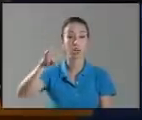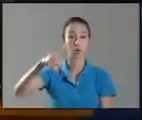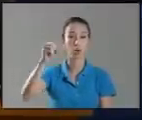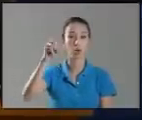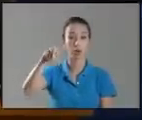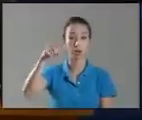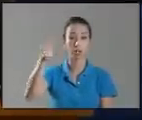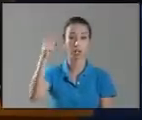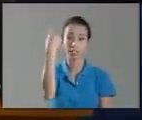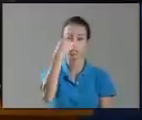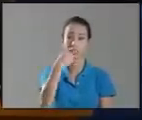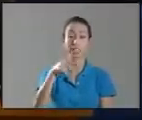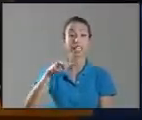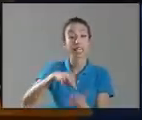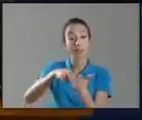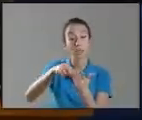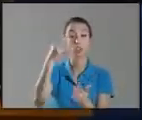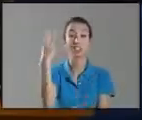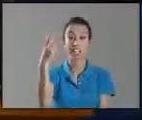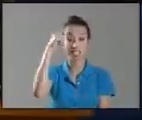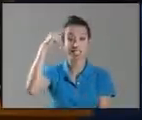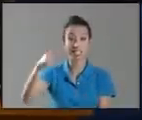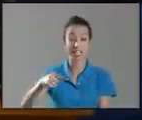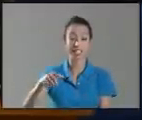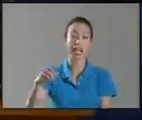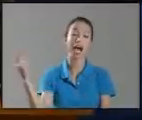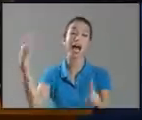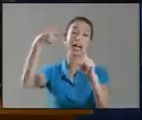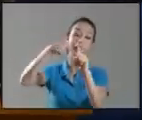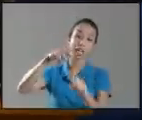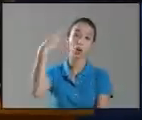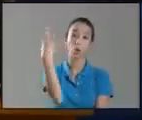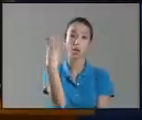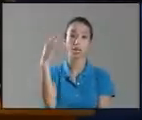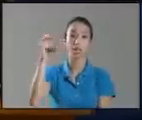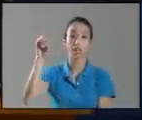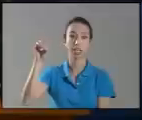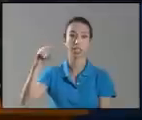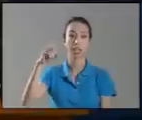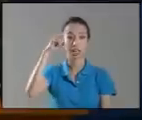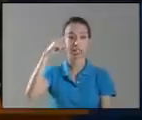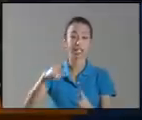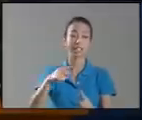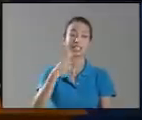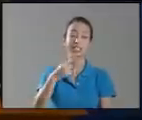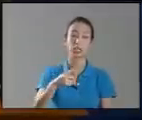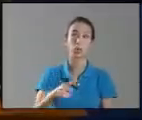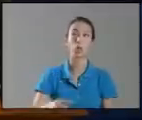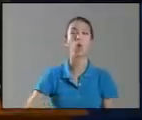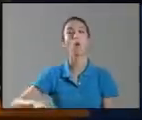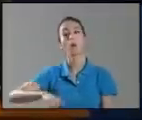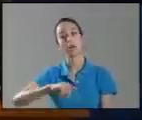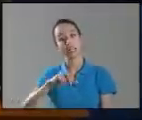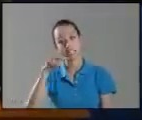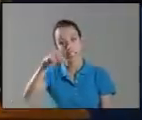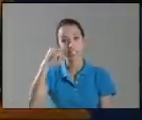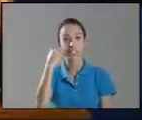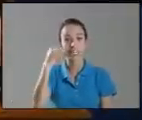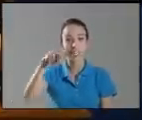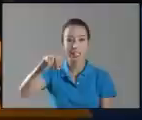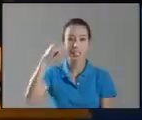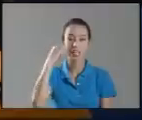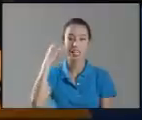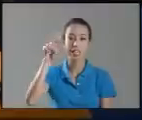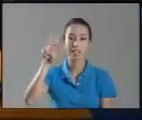su mensaje. Usted sabe que Jonás caminó 3 días y por los 3 días estuvo predicando. Durante todo